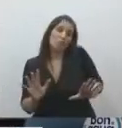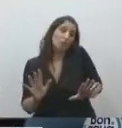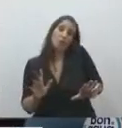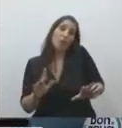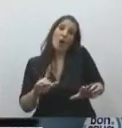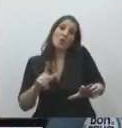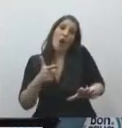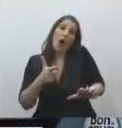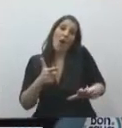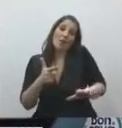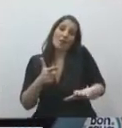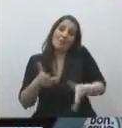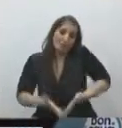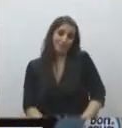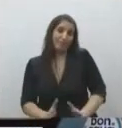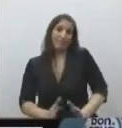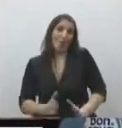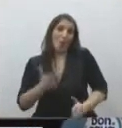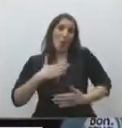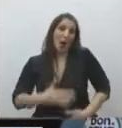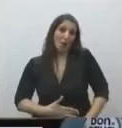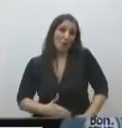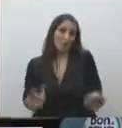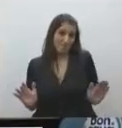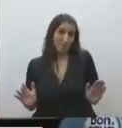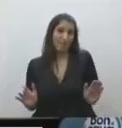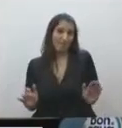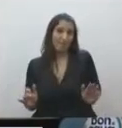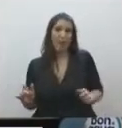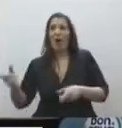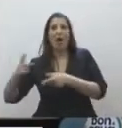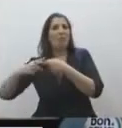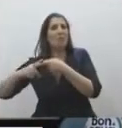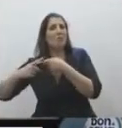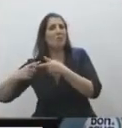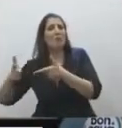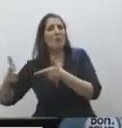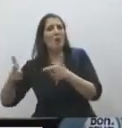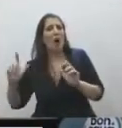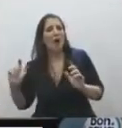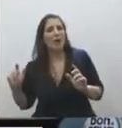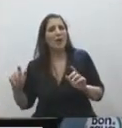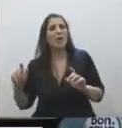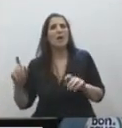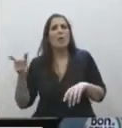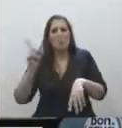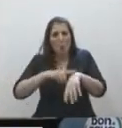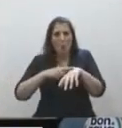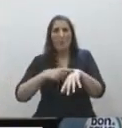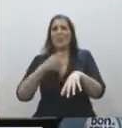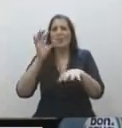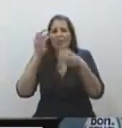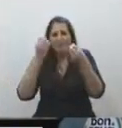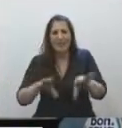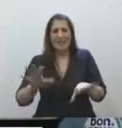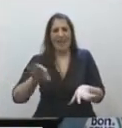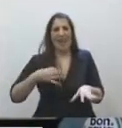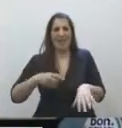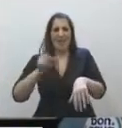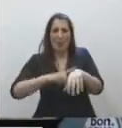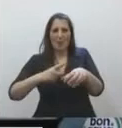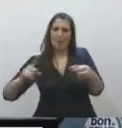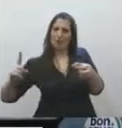está teniendo en su trabajo, yo me pregunto, ¿cómo una mujer, sobre todo aquí en Argentina, elige